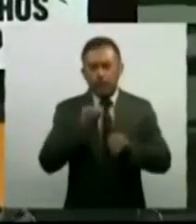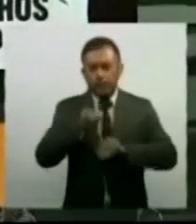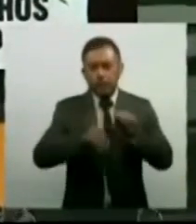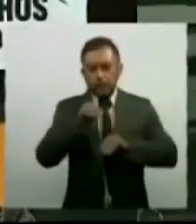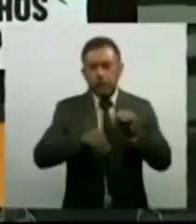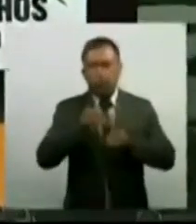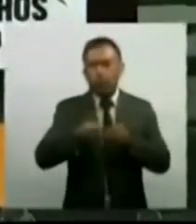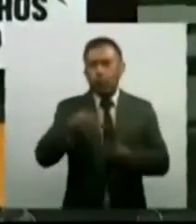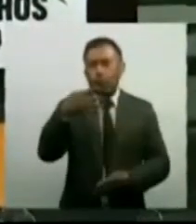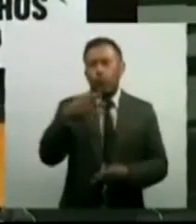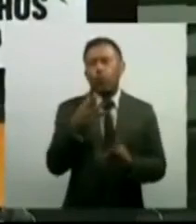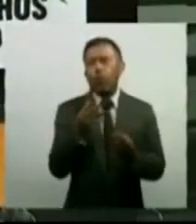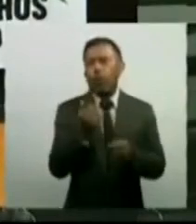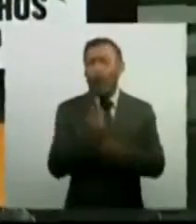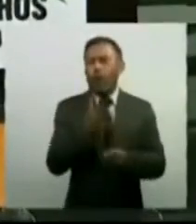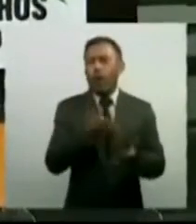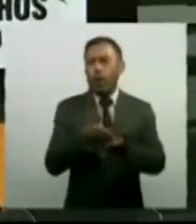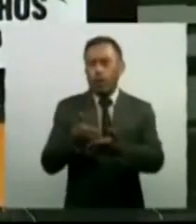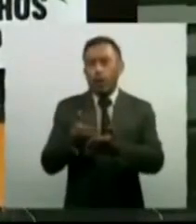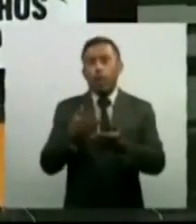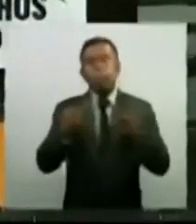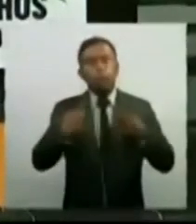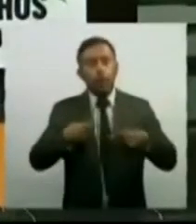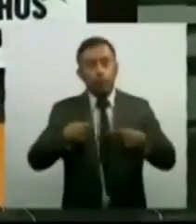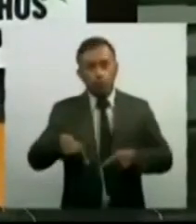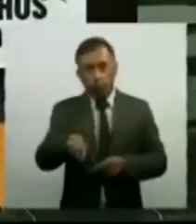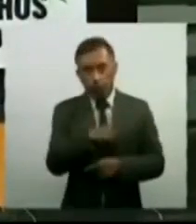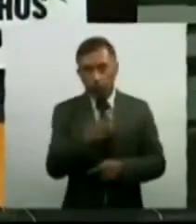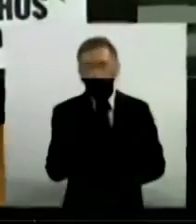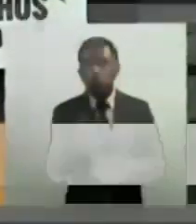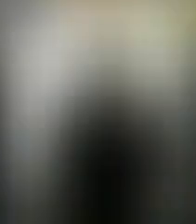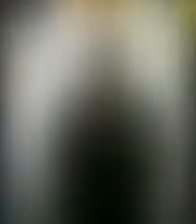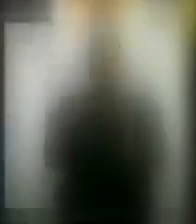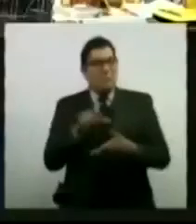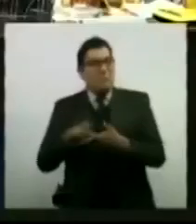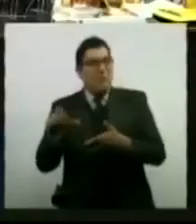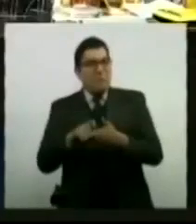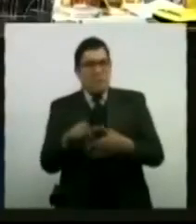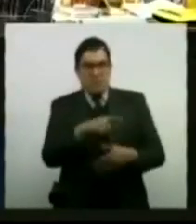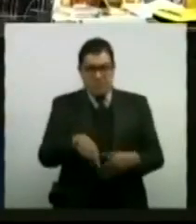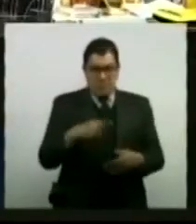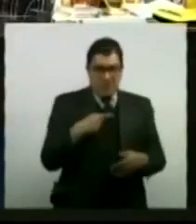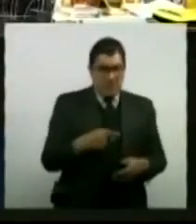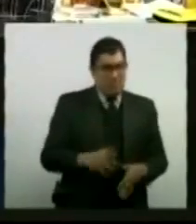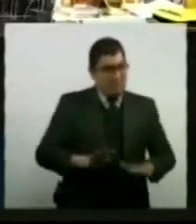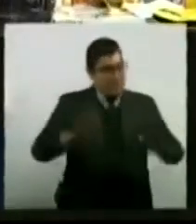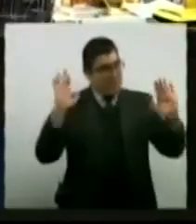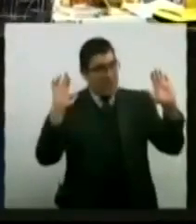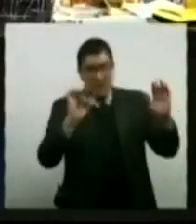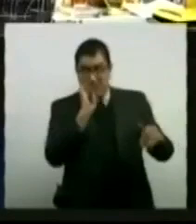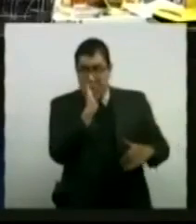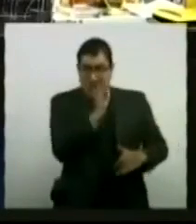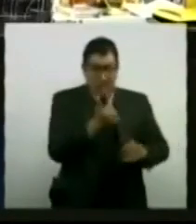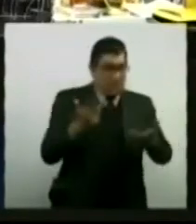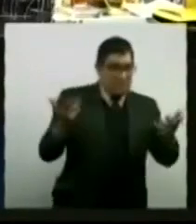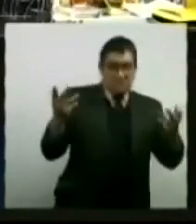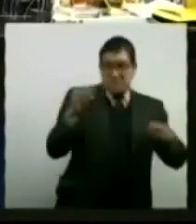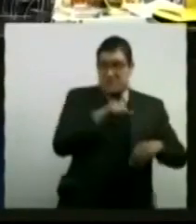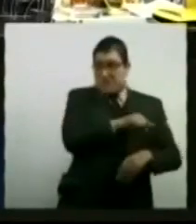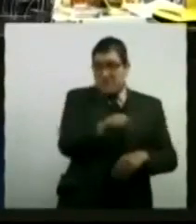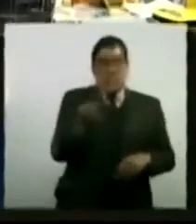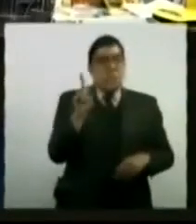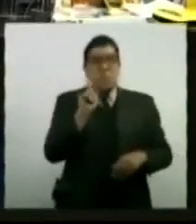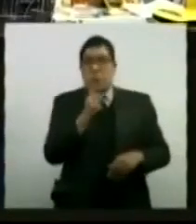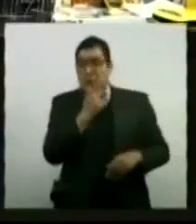muchos obstáculos para el acceso de los derechos de las personas consumidoras. Pero ni chicha ni limonada, compañeras